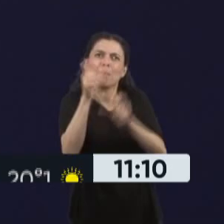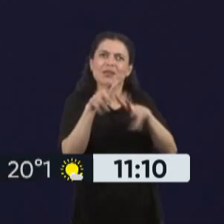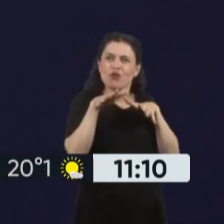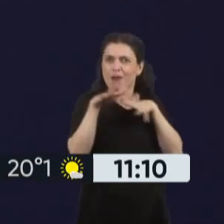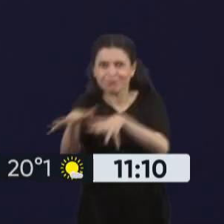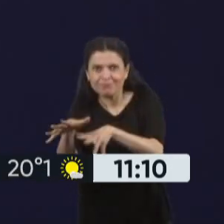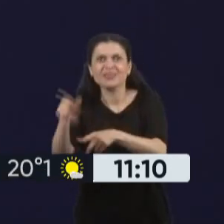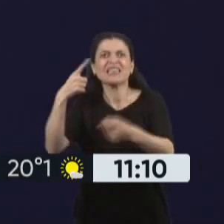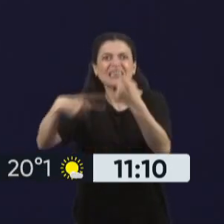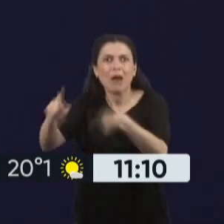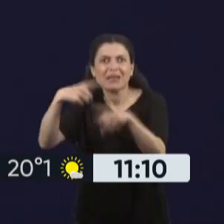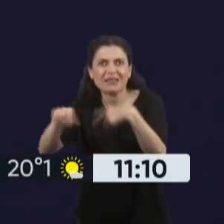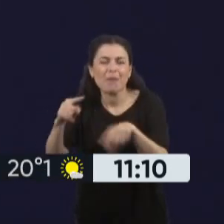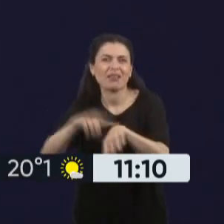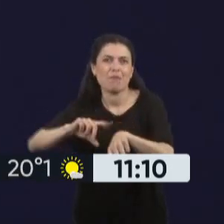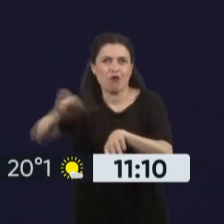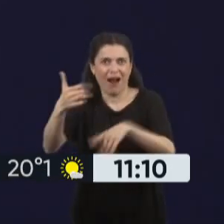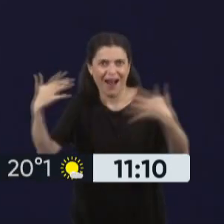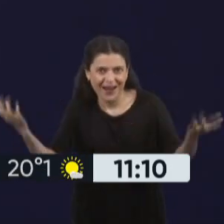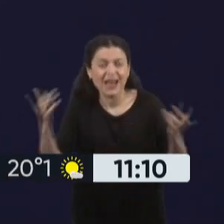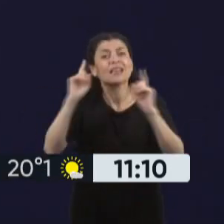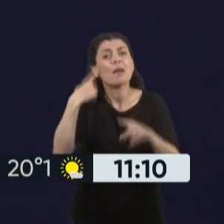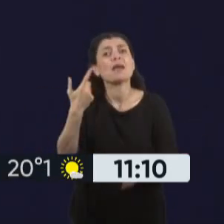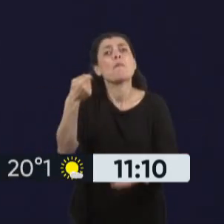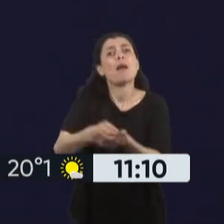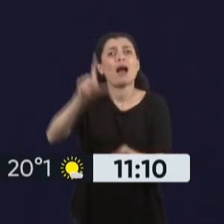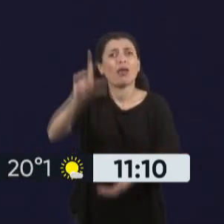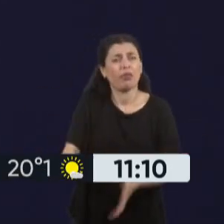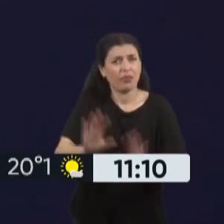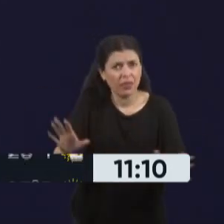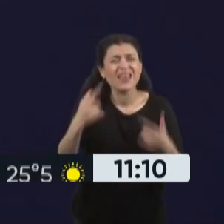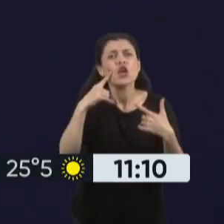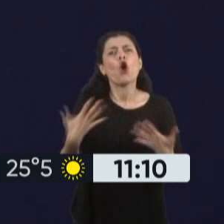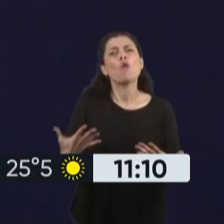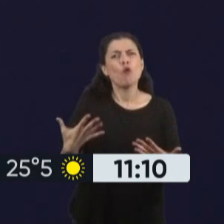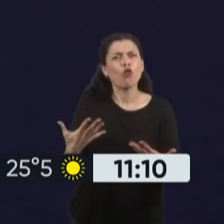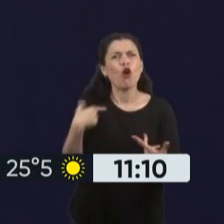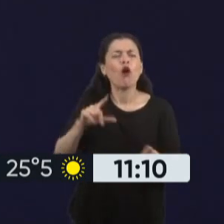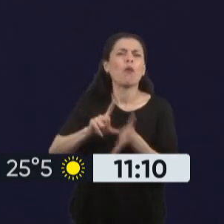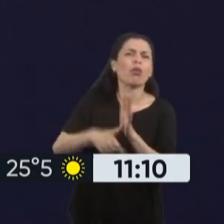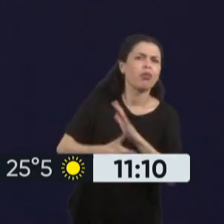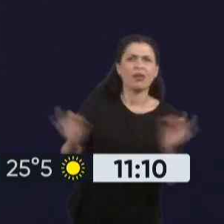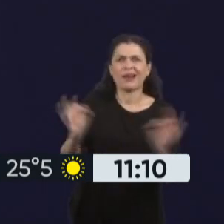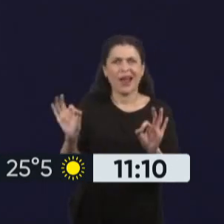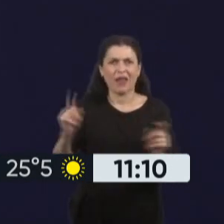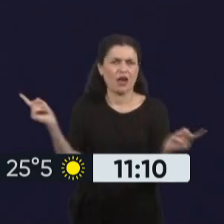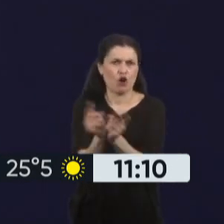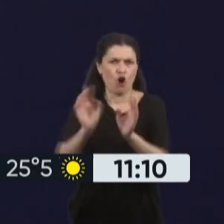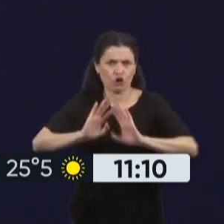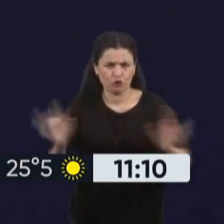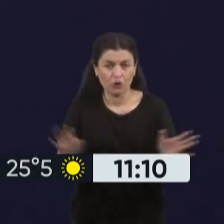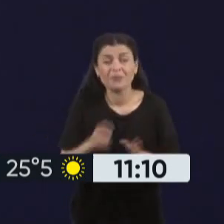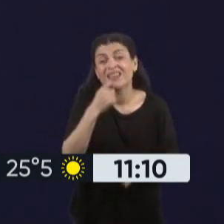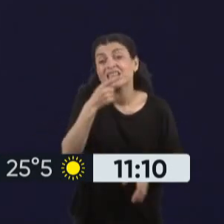trámites sean cada vez más baratos y más cómodos de realizar. Para todos los que alguna vez han hecho un trámite de